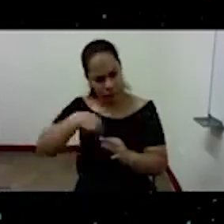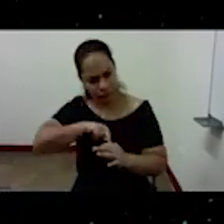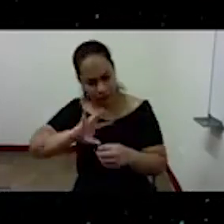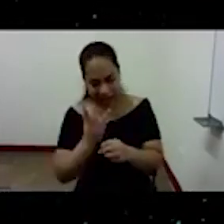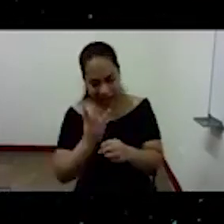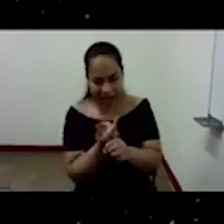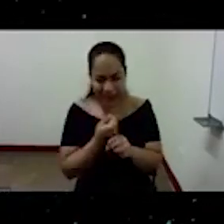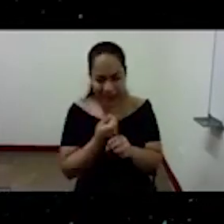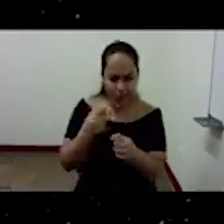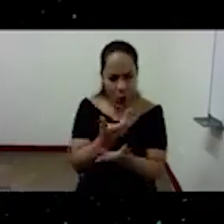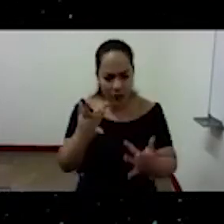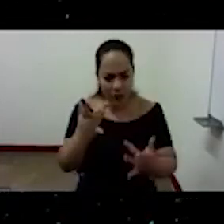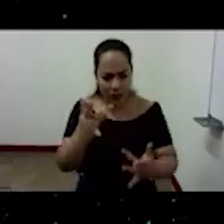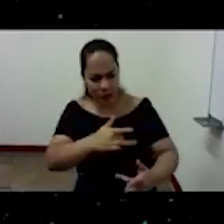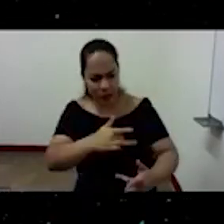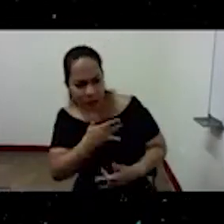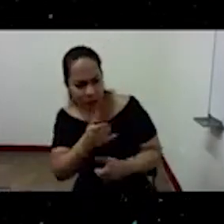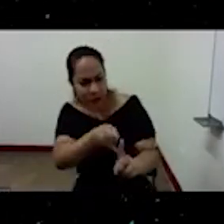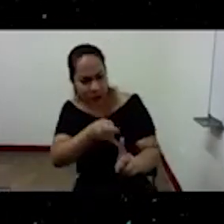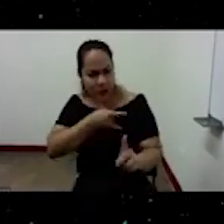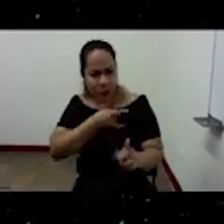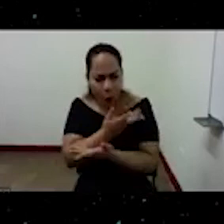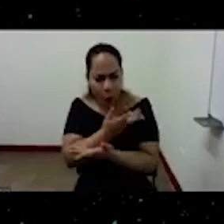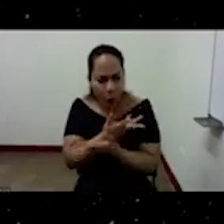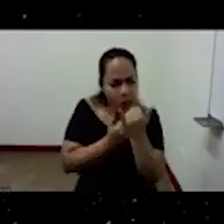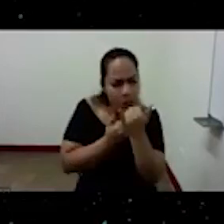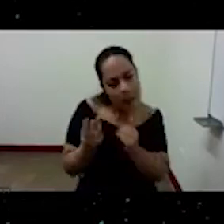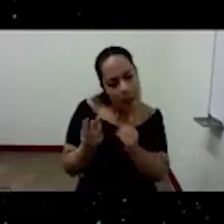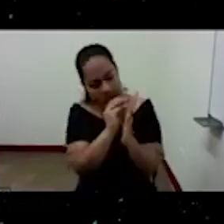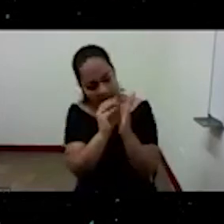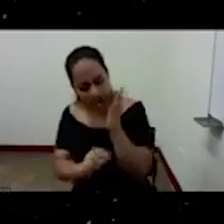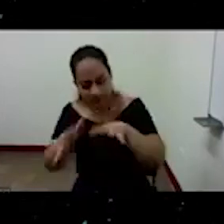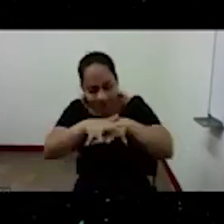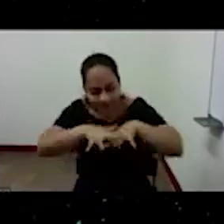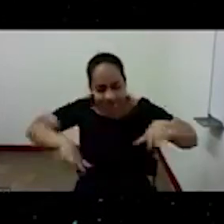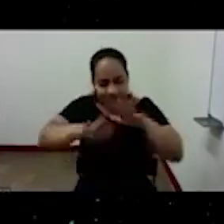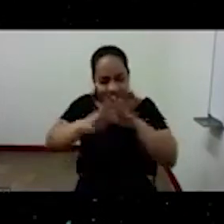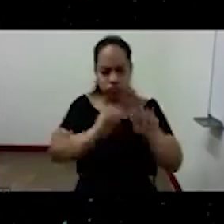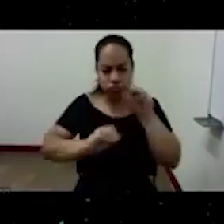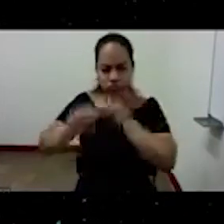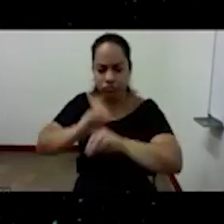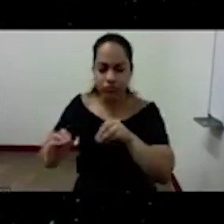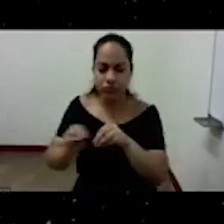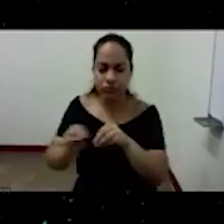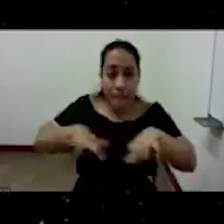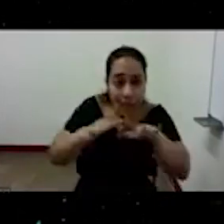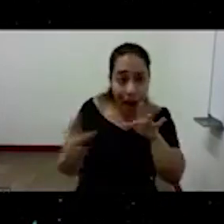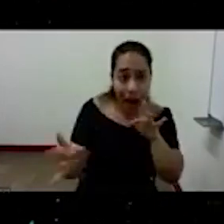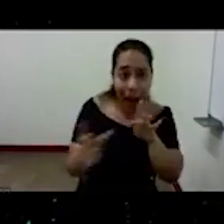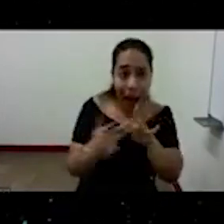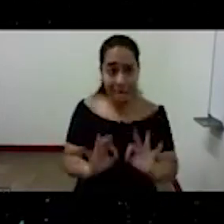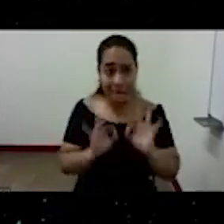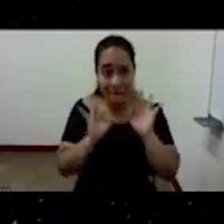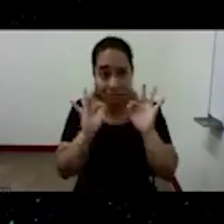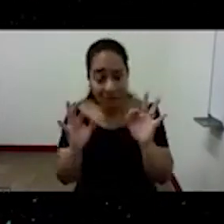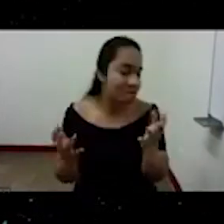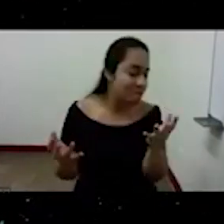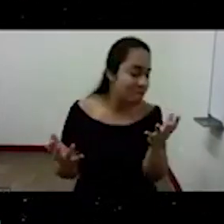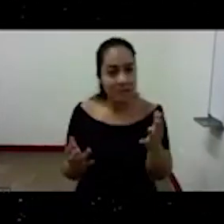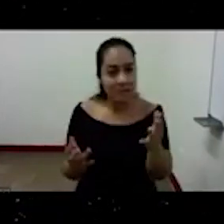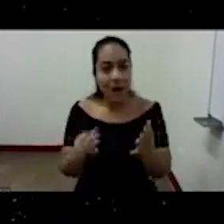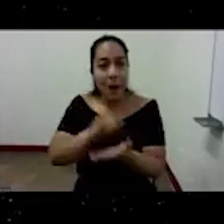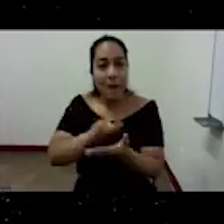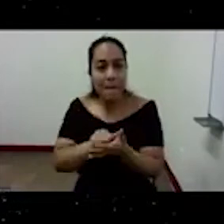los perceptos para hacer la imagen en un terreno que evidentemente no es el de la razón, pero nos vemos